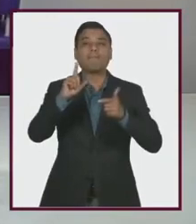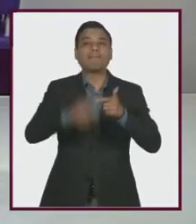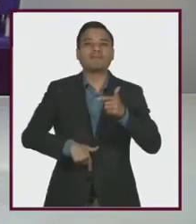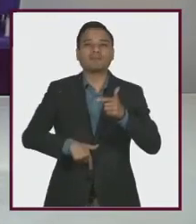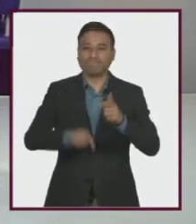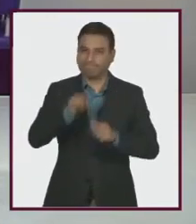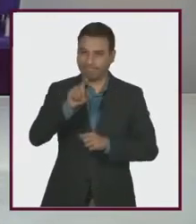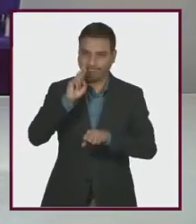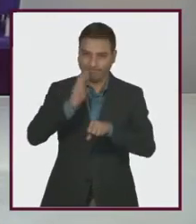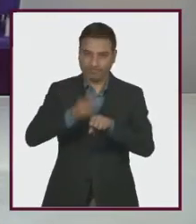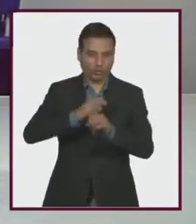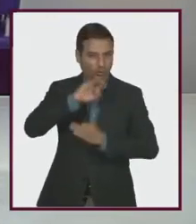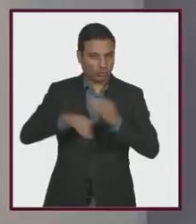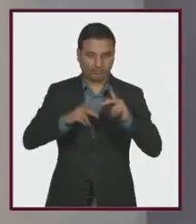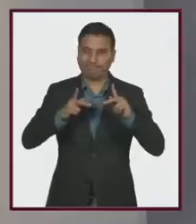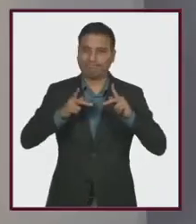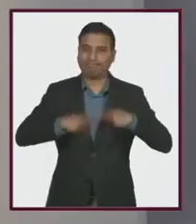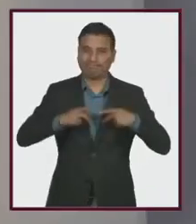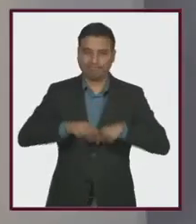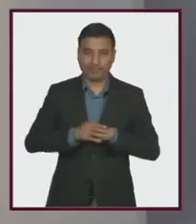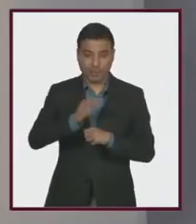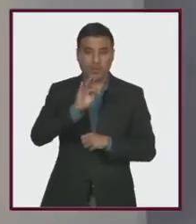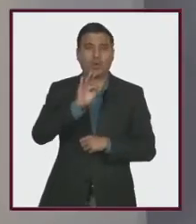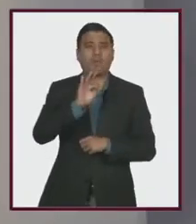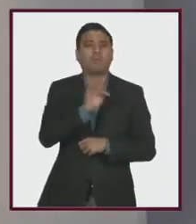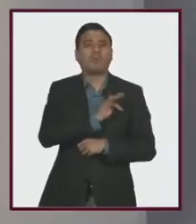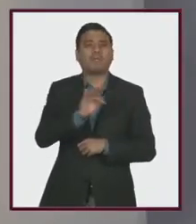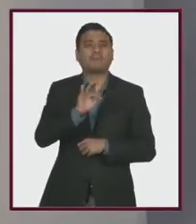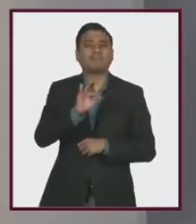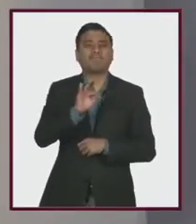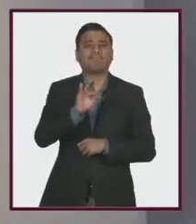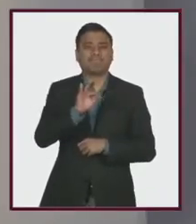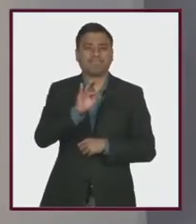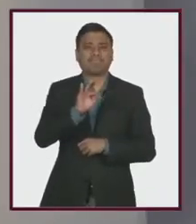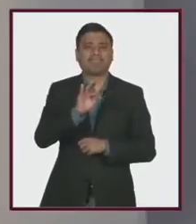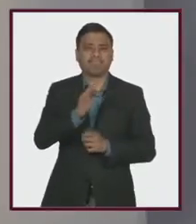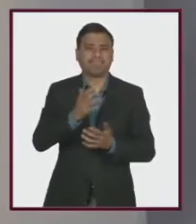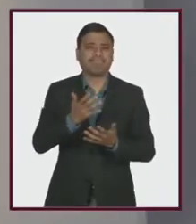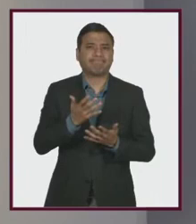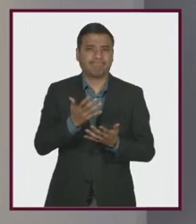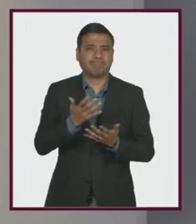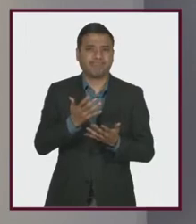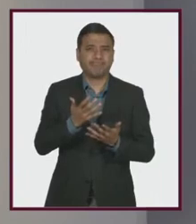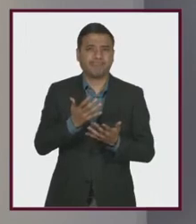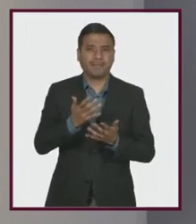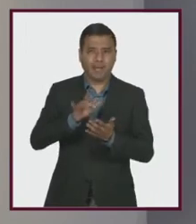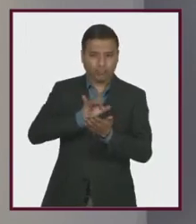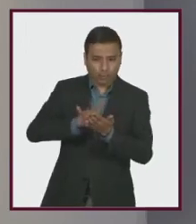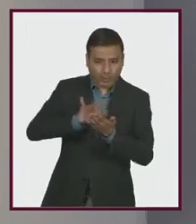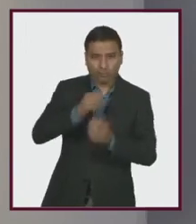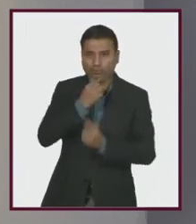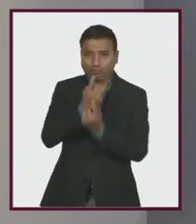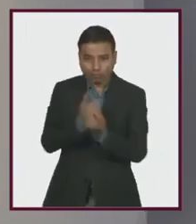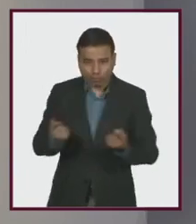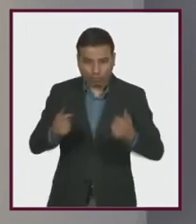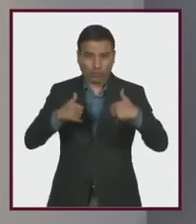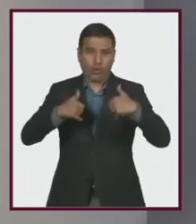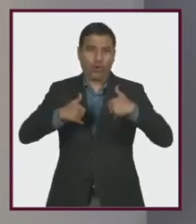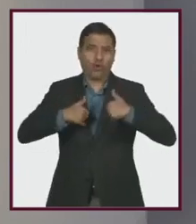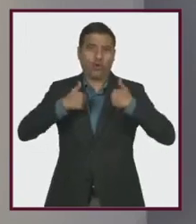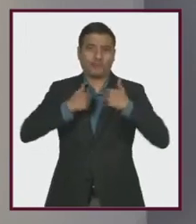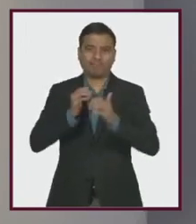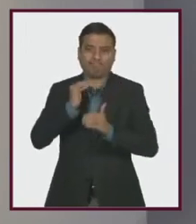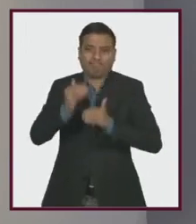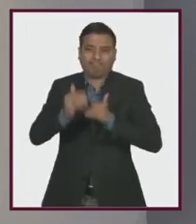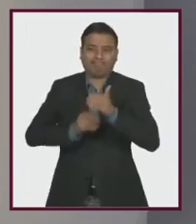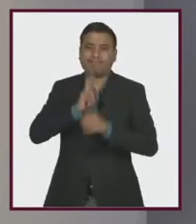todos podemos mejorar justamente como decían, en el buen desarrollo de los niñas y adolescentes. Entonces, demos un granito